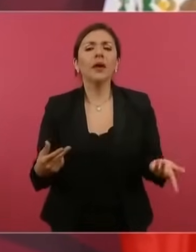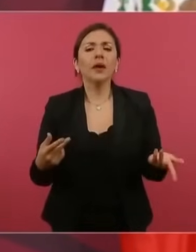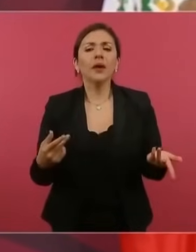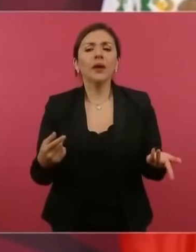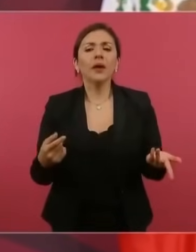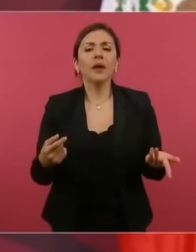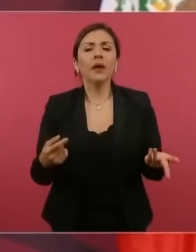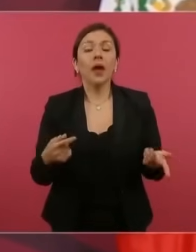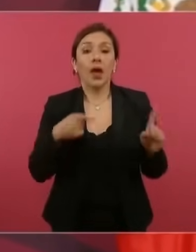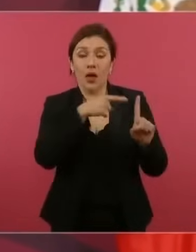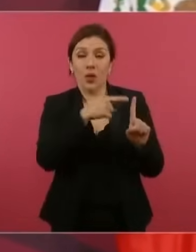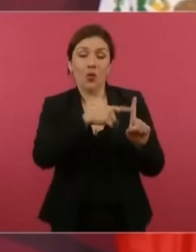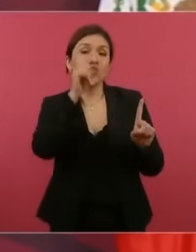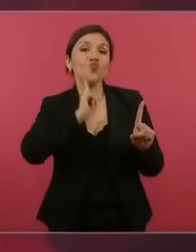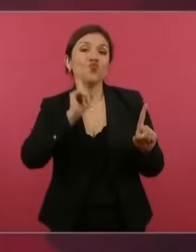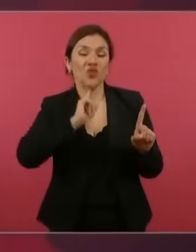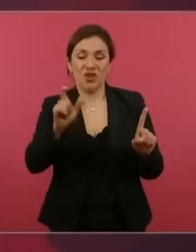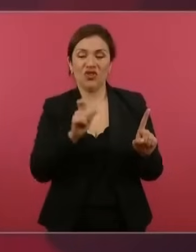la señora